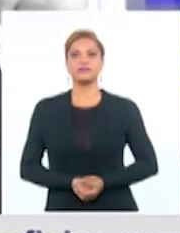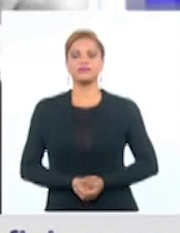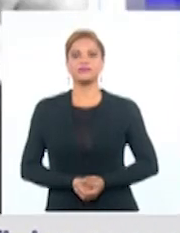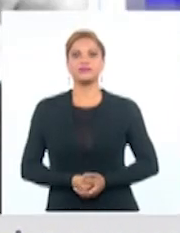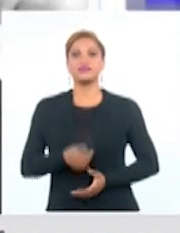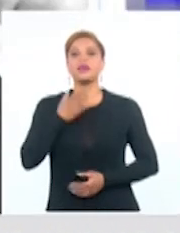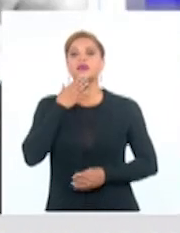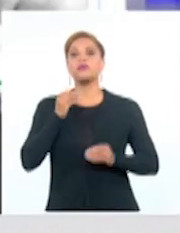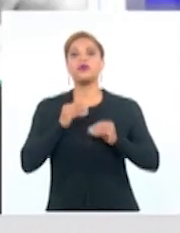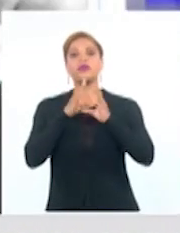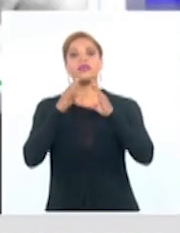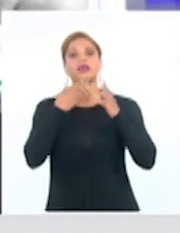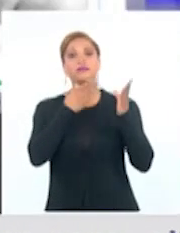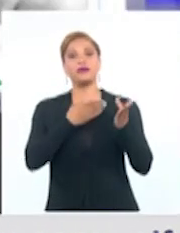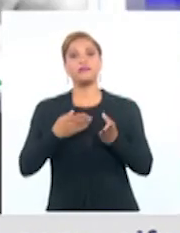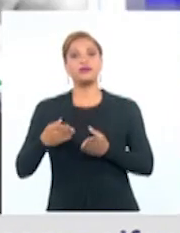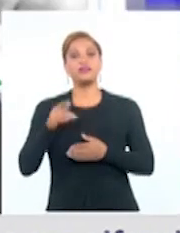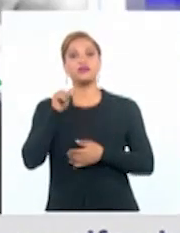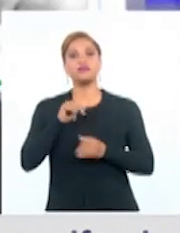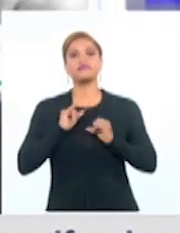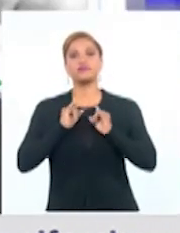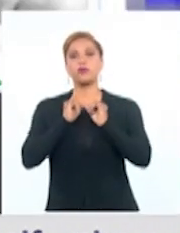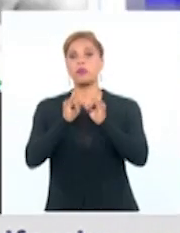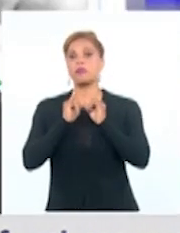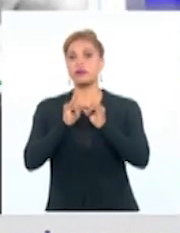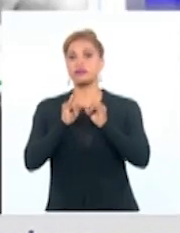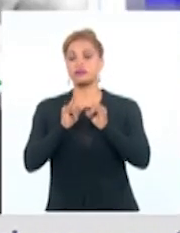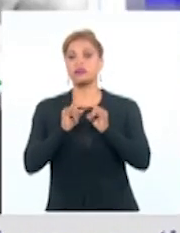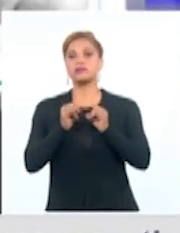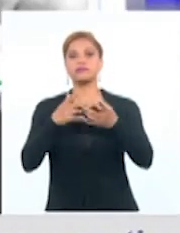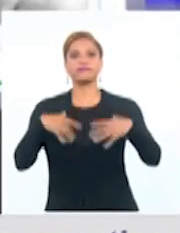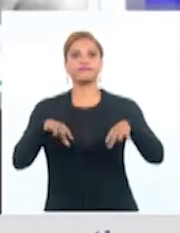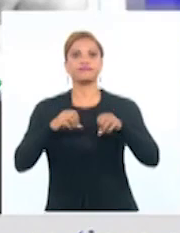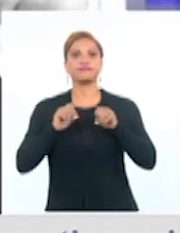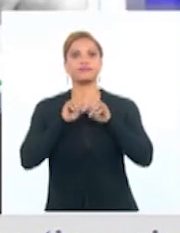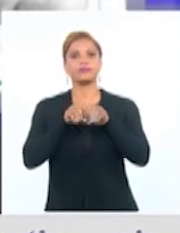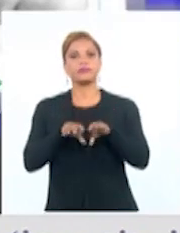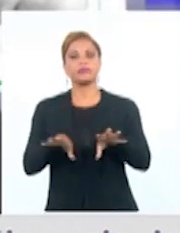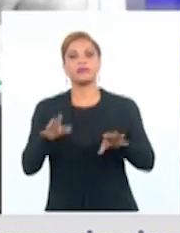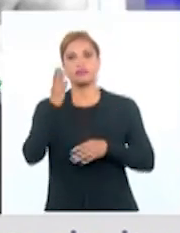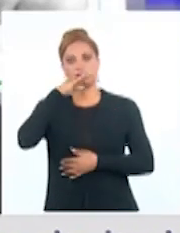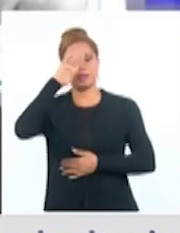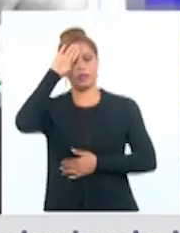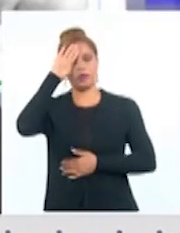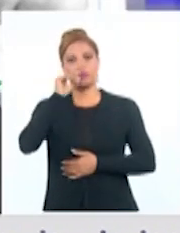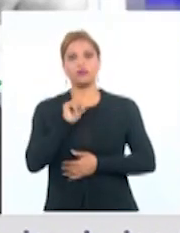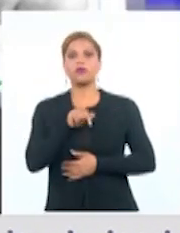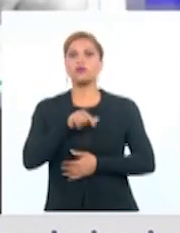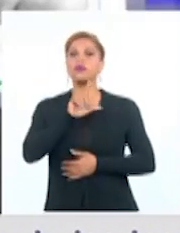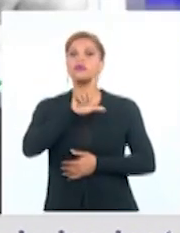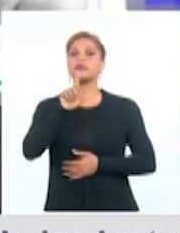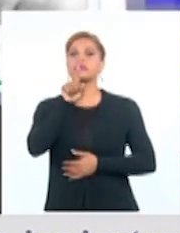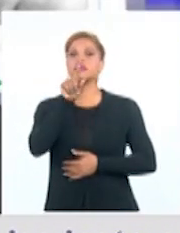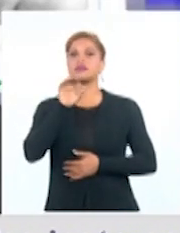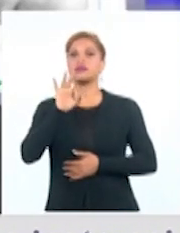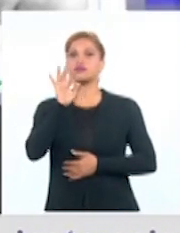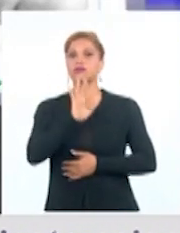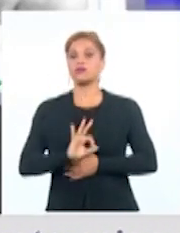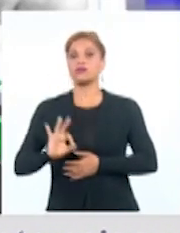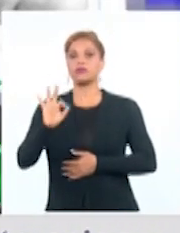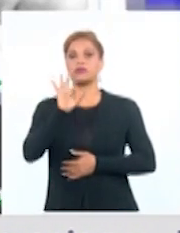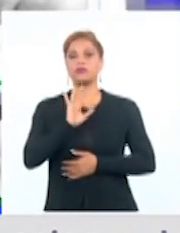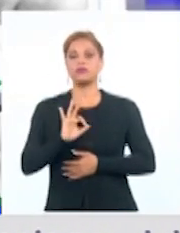Buenos días, bienvenidos a la actualización informativa sobre la situación epidemiológica de nuestro país en este lunes 18 de octubre